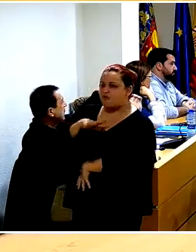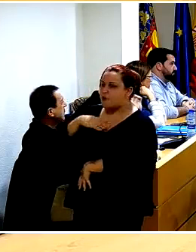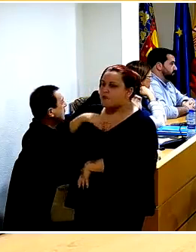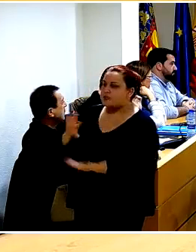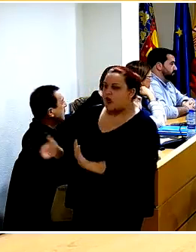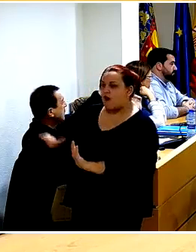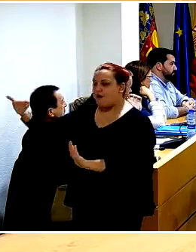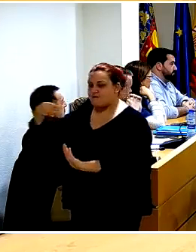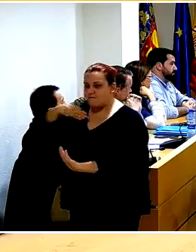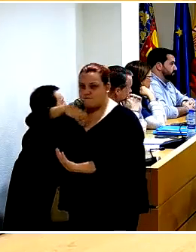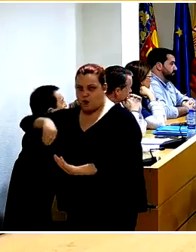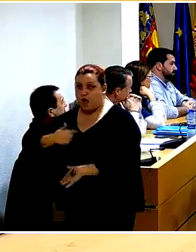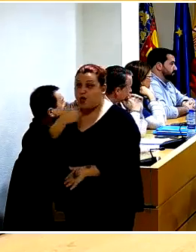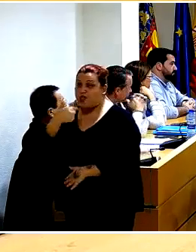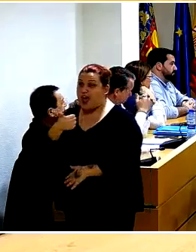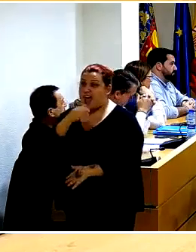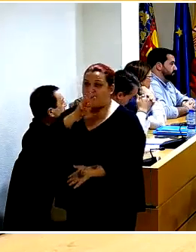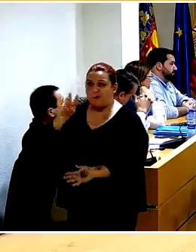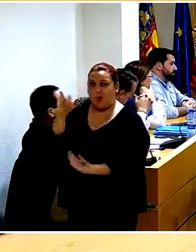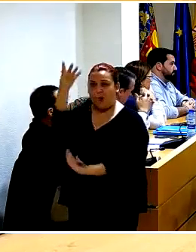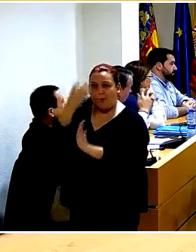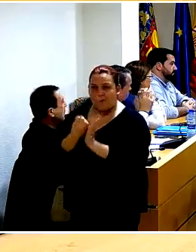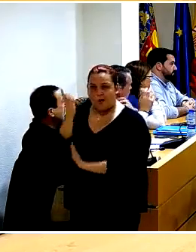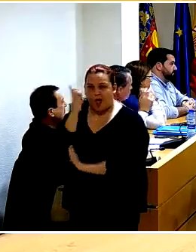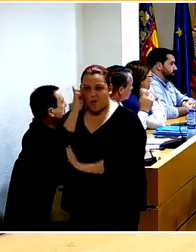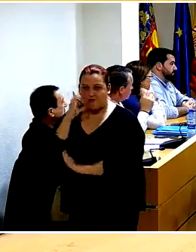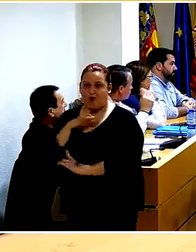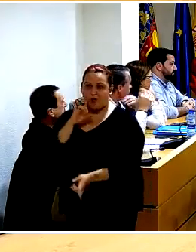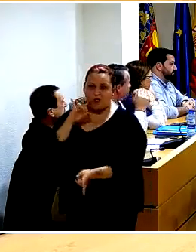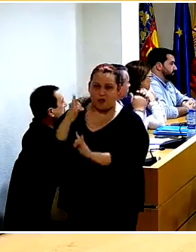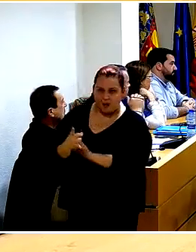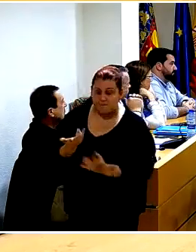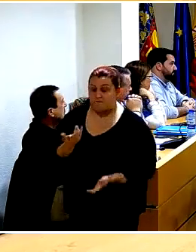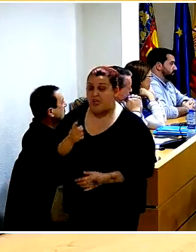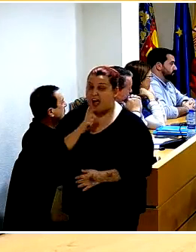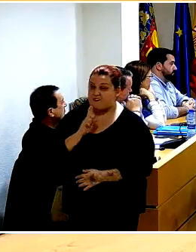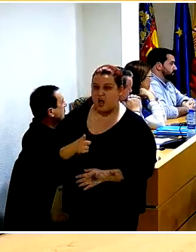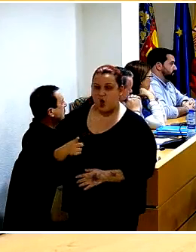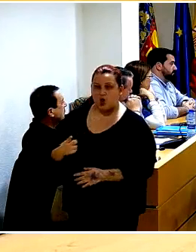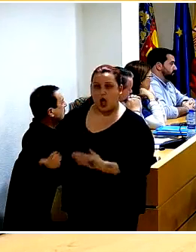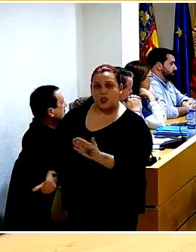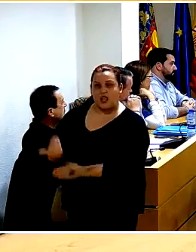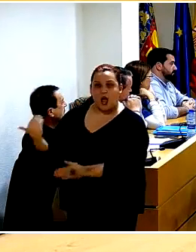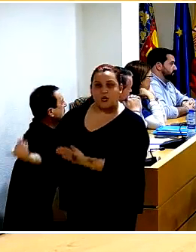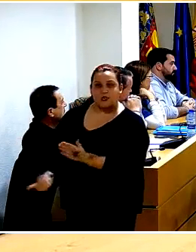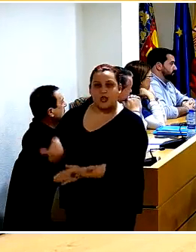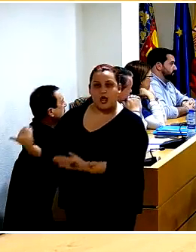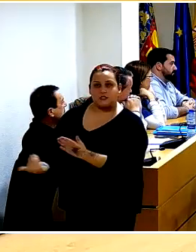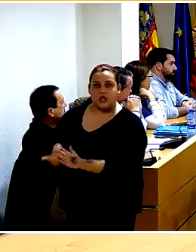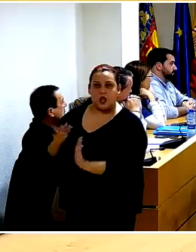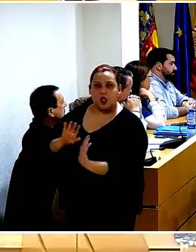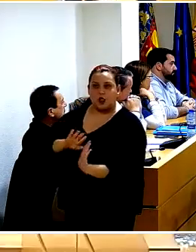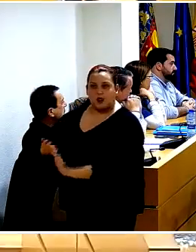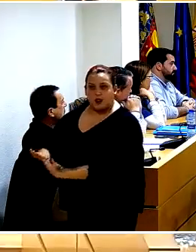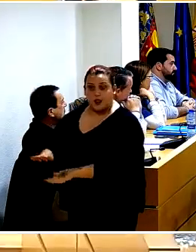pasé la aplicación, por favor, llamar y tal. Estuvo días y días y días el retrete y los niños jugando en